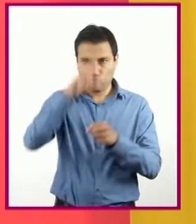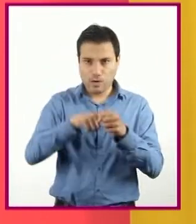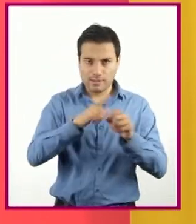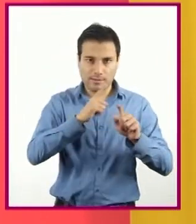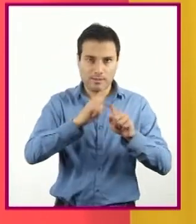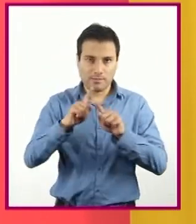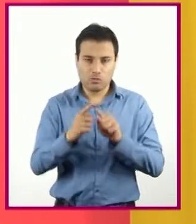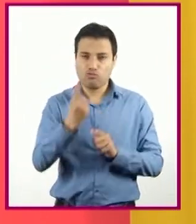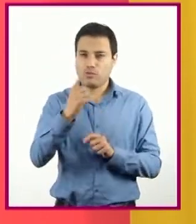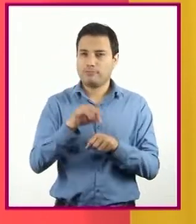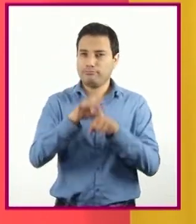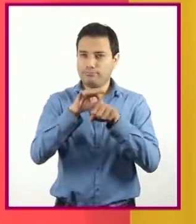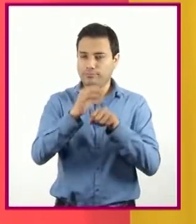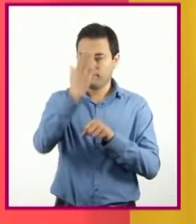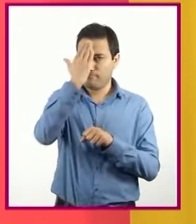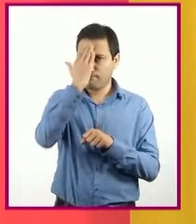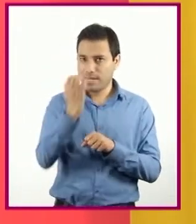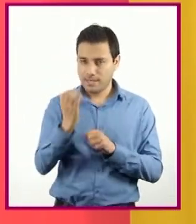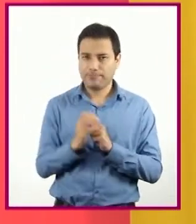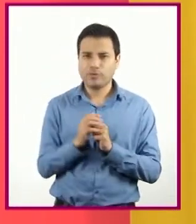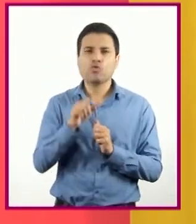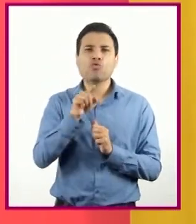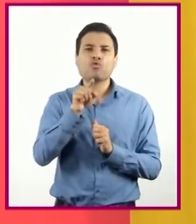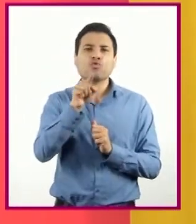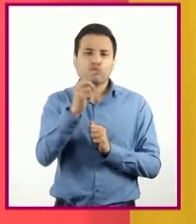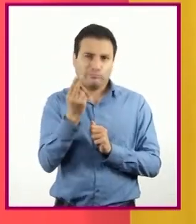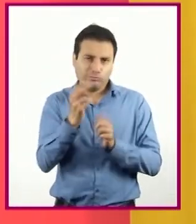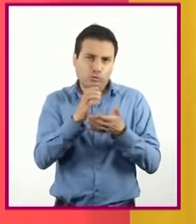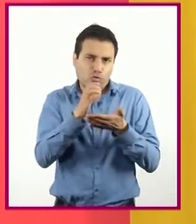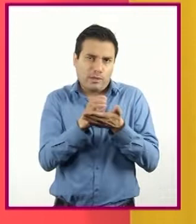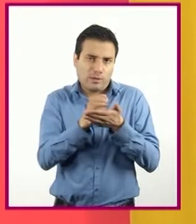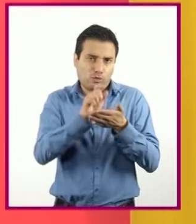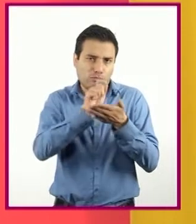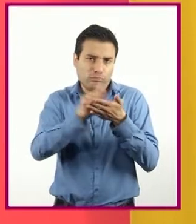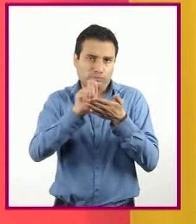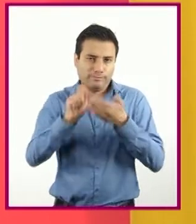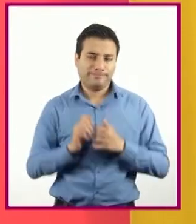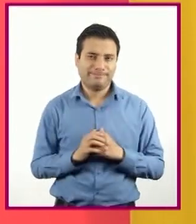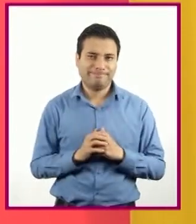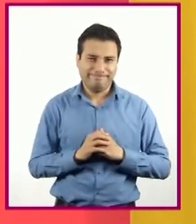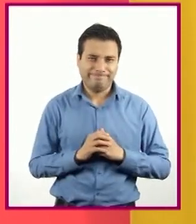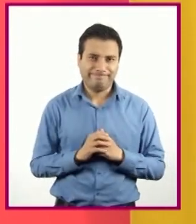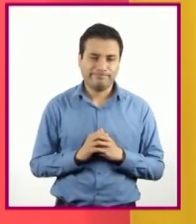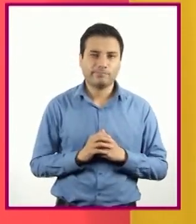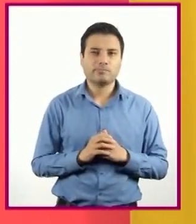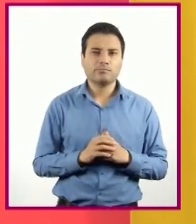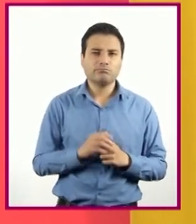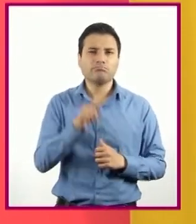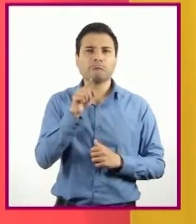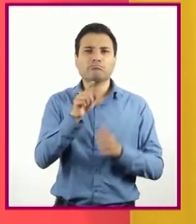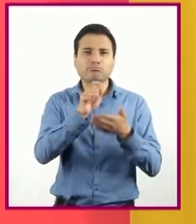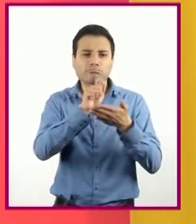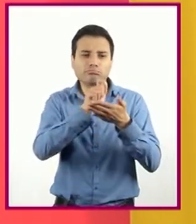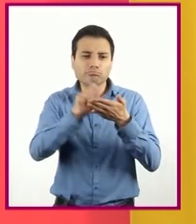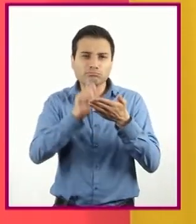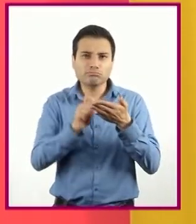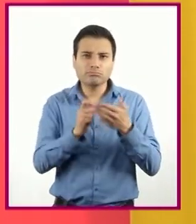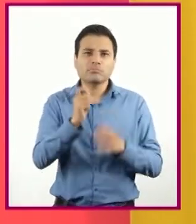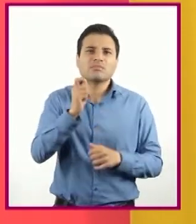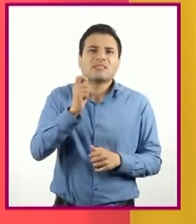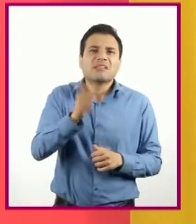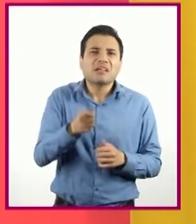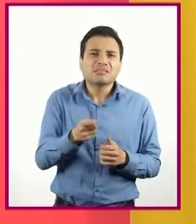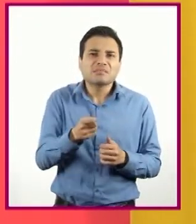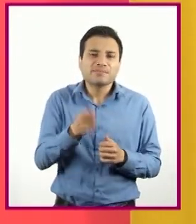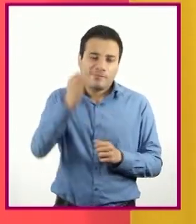que tengan su cuaderno a la mano y realicen los apuntes necesarios. Para hacer sus notas, tomen en cuenta las ideas más importantes